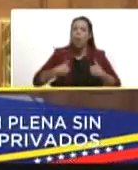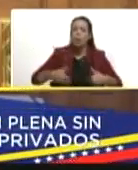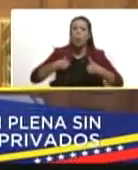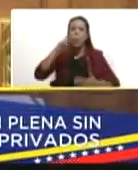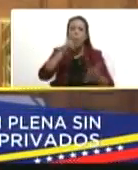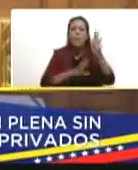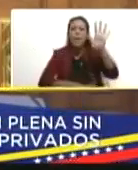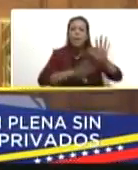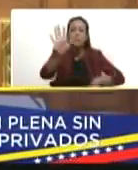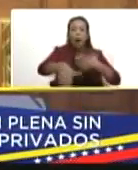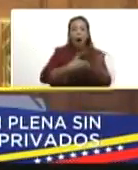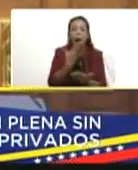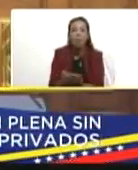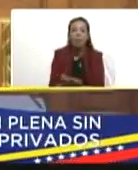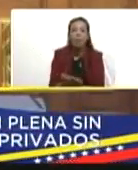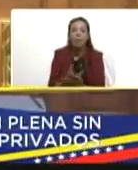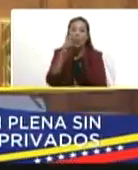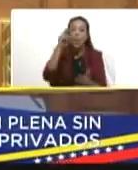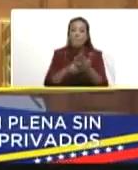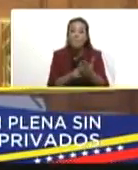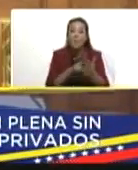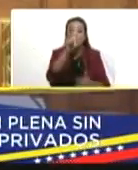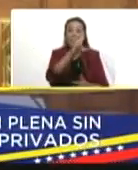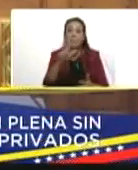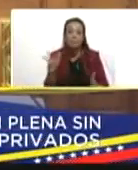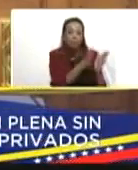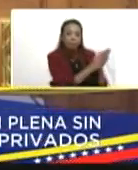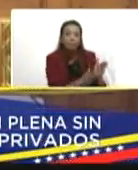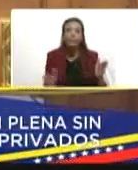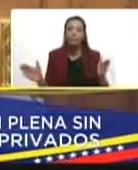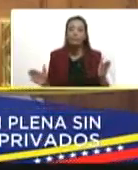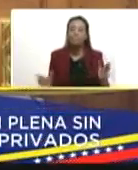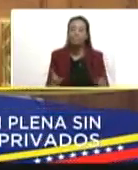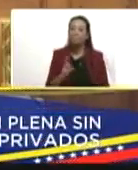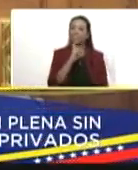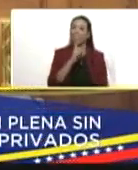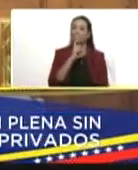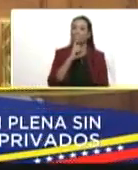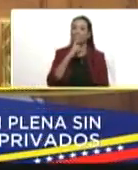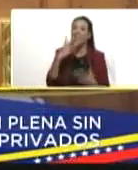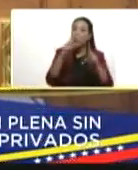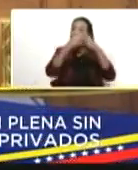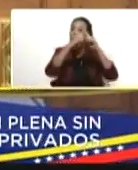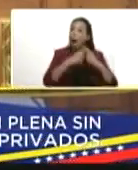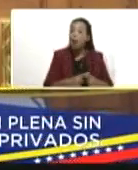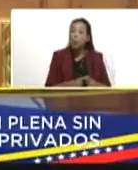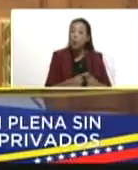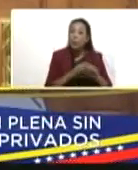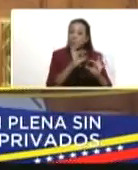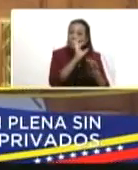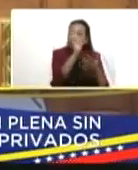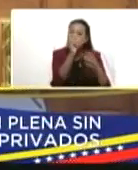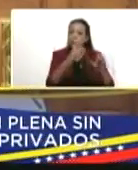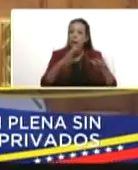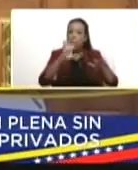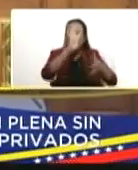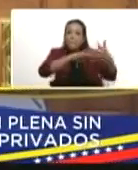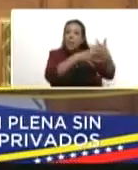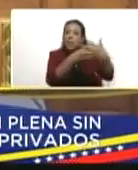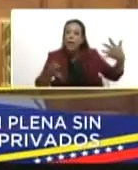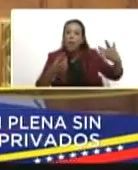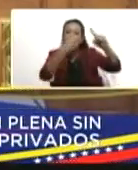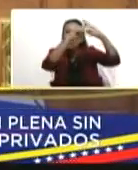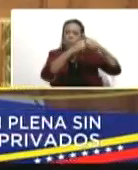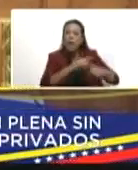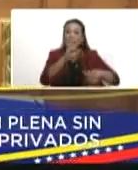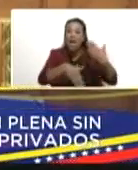el 2015 hasta nuestros días esto es un cálculo señora vicepresidenta apenas